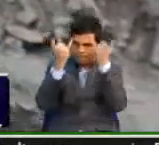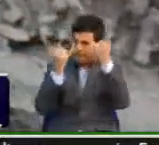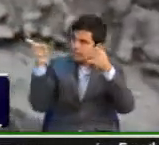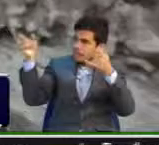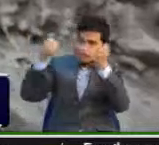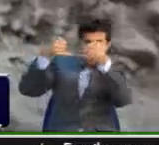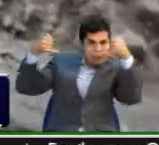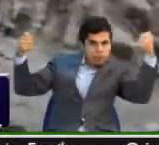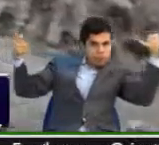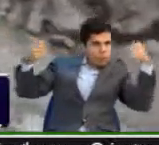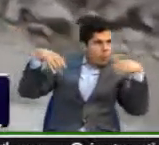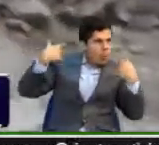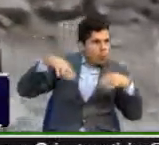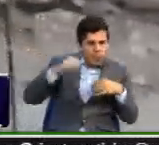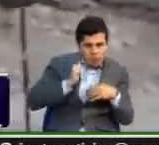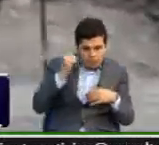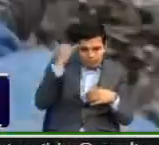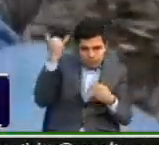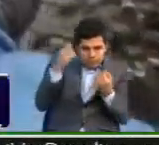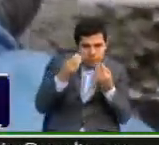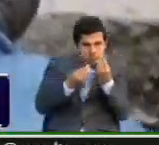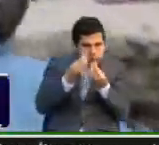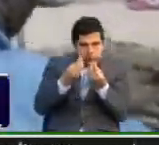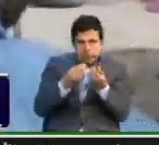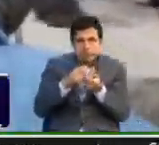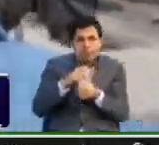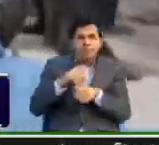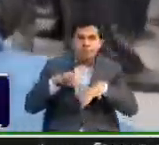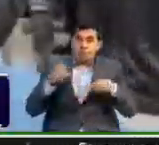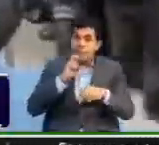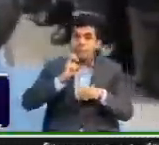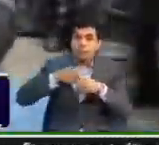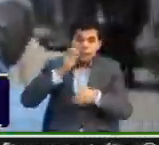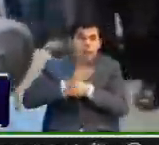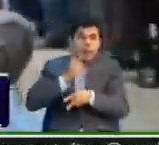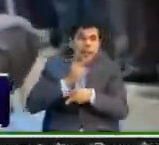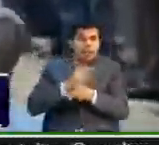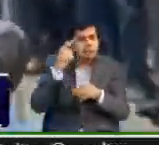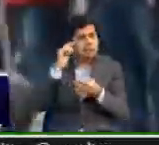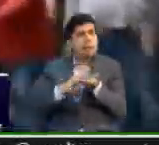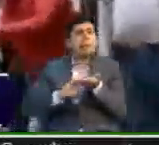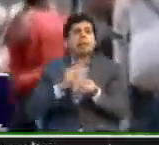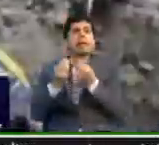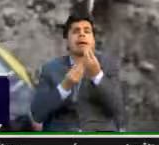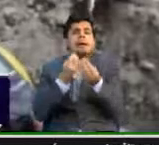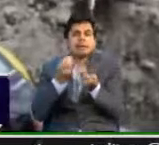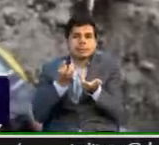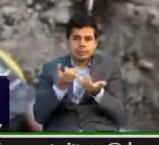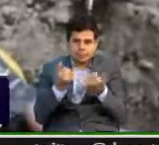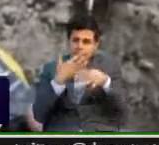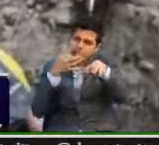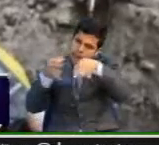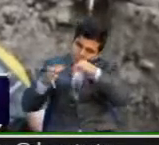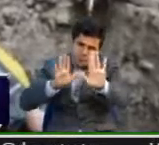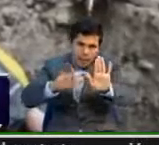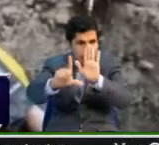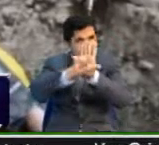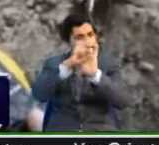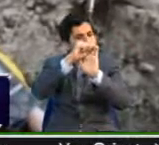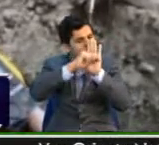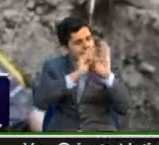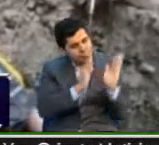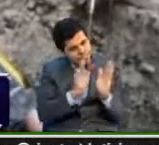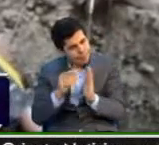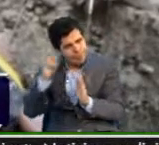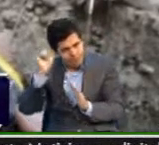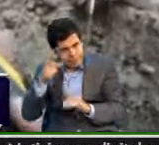pasar en estos sitios ellos se desesperan de nuevo ver resultados pronto pero pues se les explicó cuáles son los trámites jurídicos y técnicos que